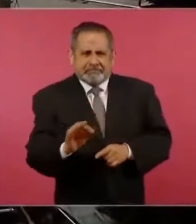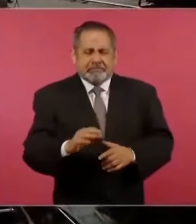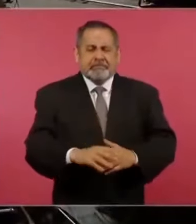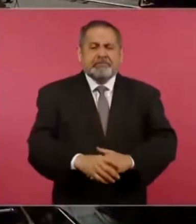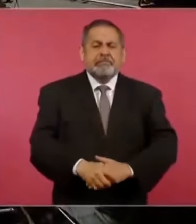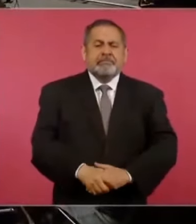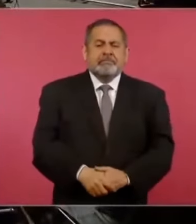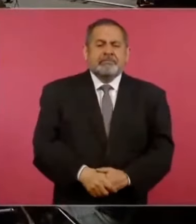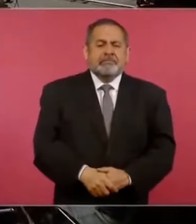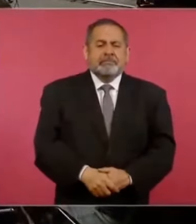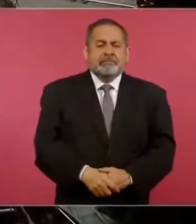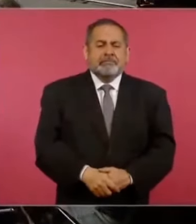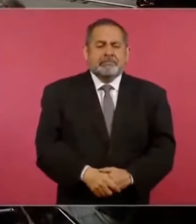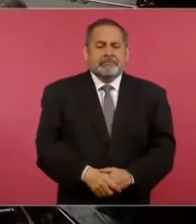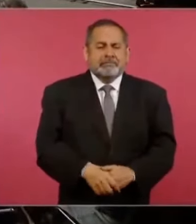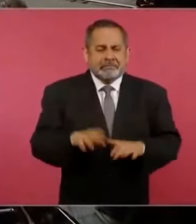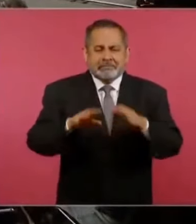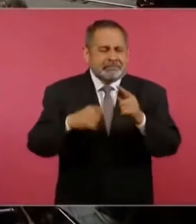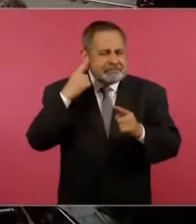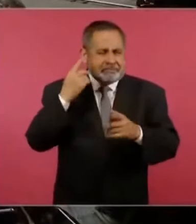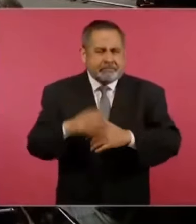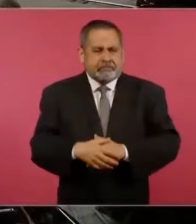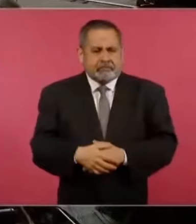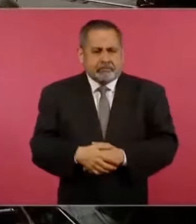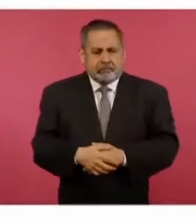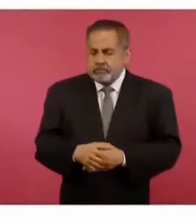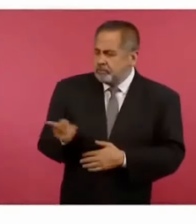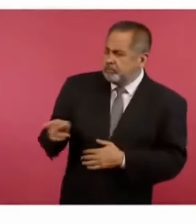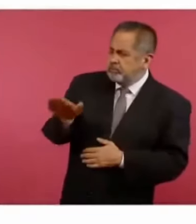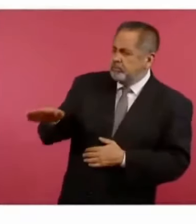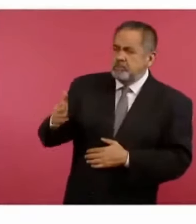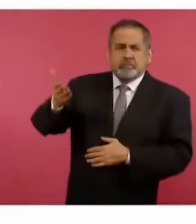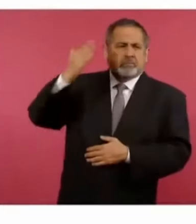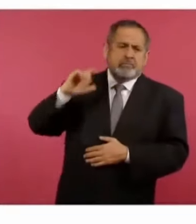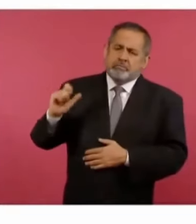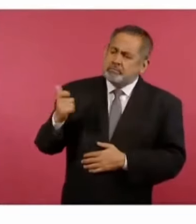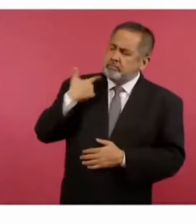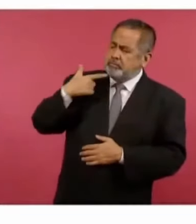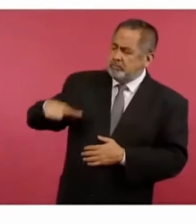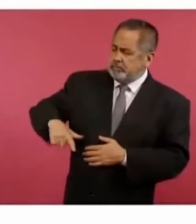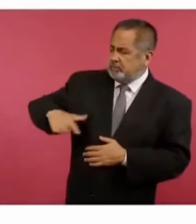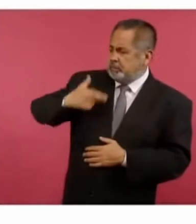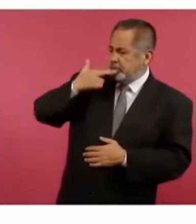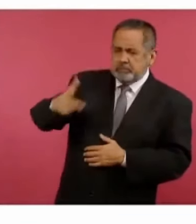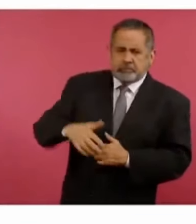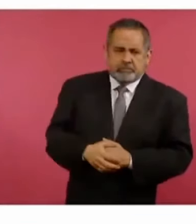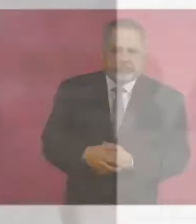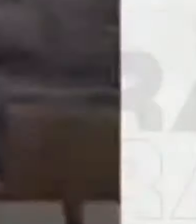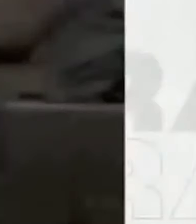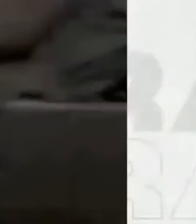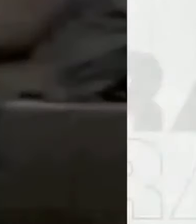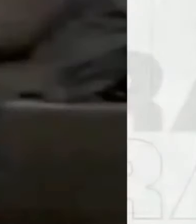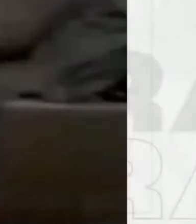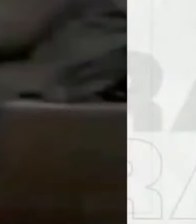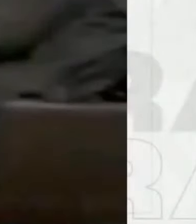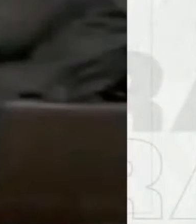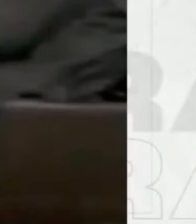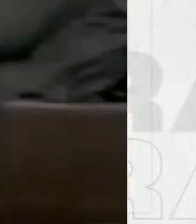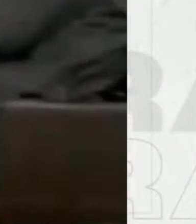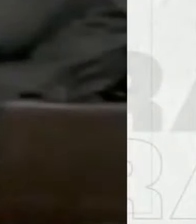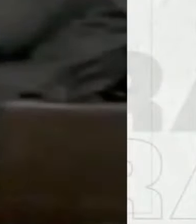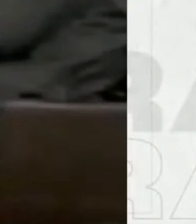letra que a veces no se escucha hemos tenido mejores gobiernos que este dirías mejores y